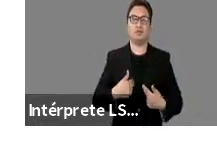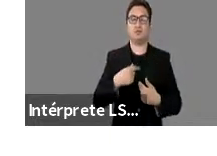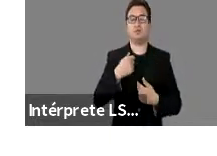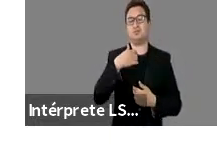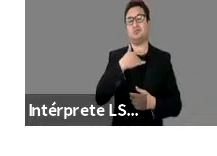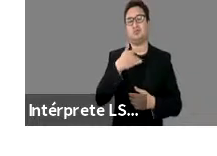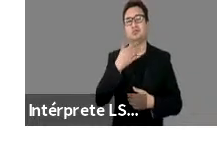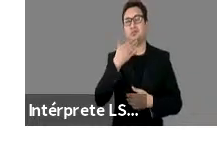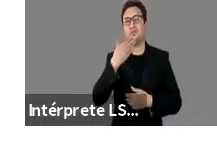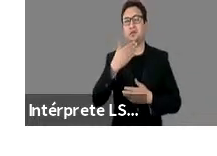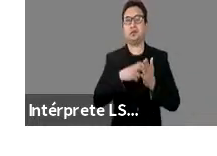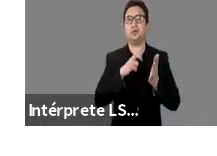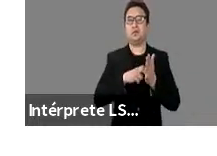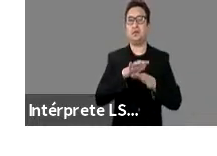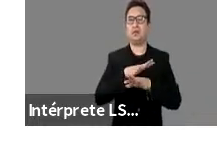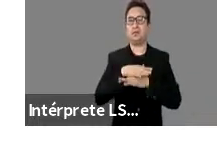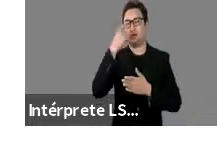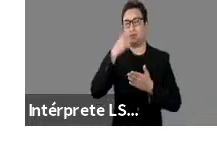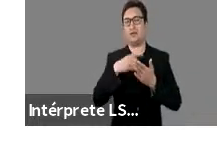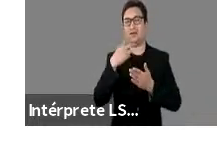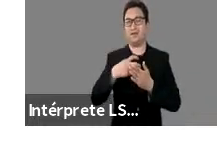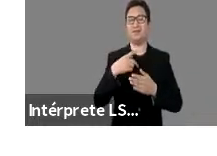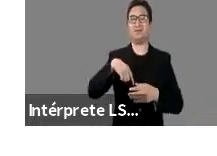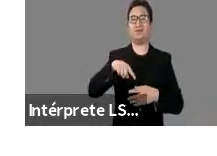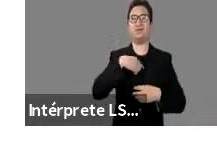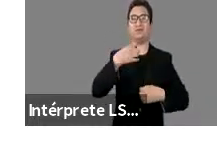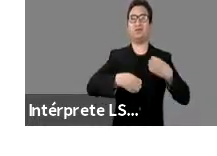bajo la tutela del señor presidente, pero bueno,